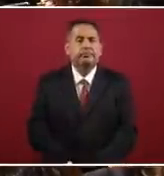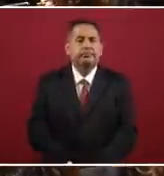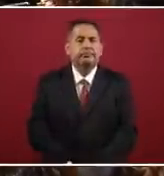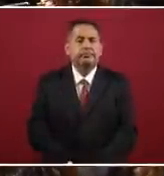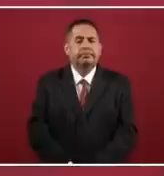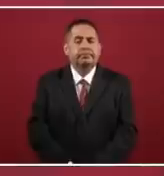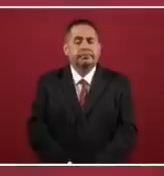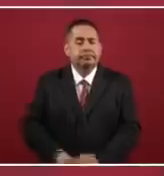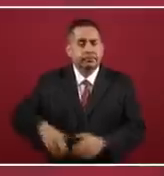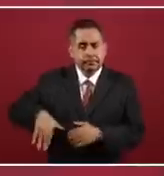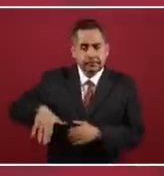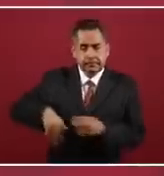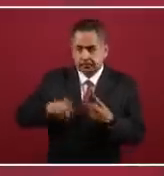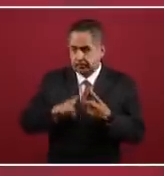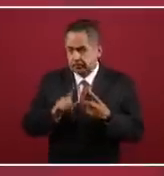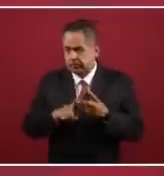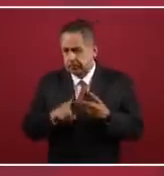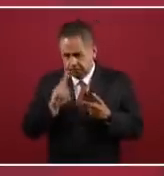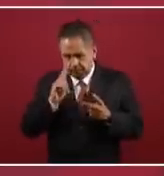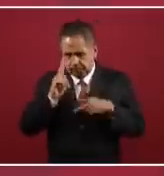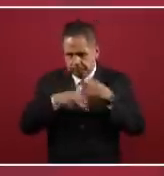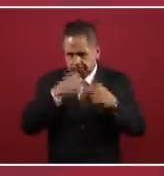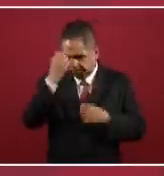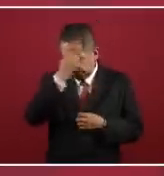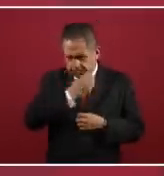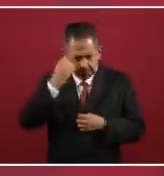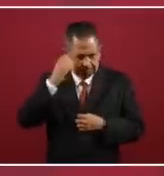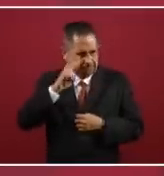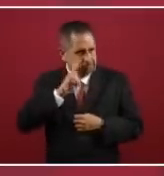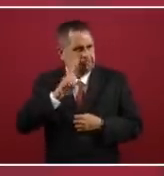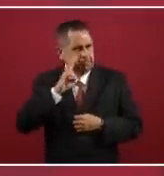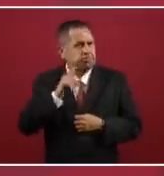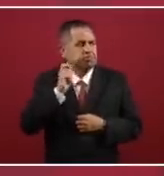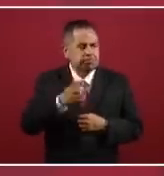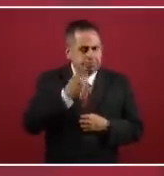último vamos a revisarlo.